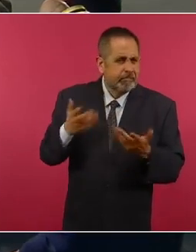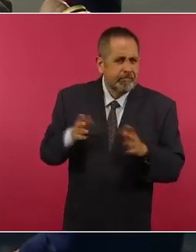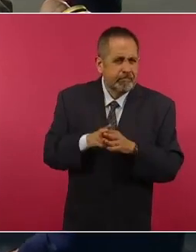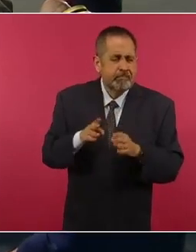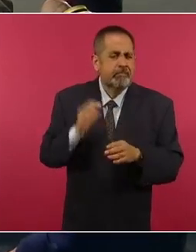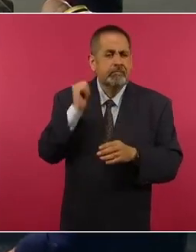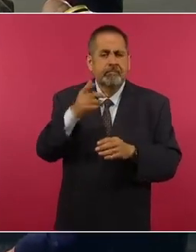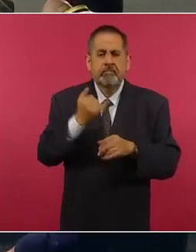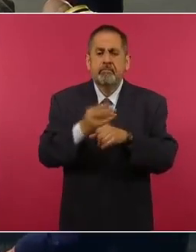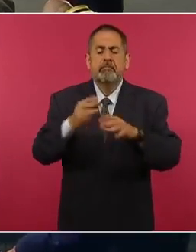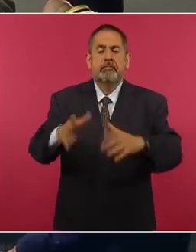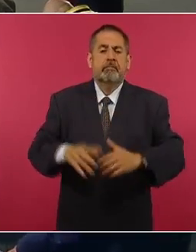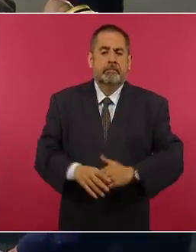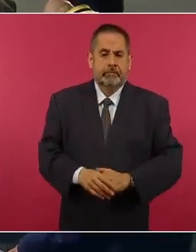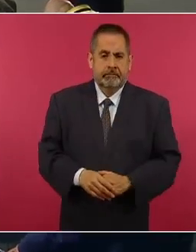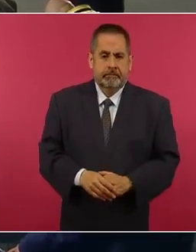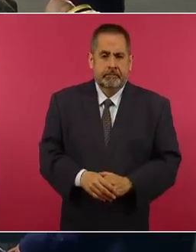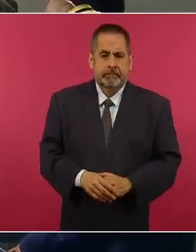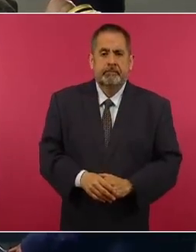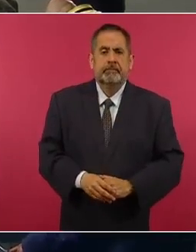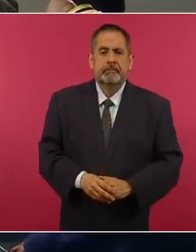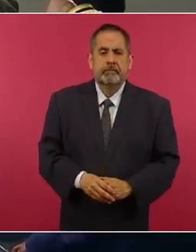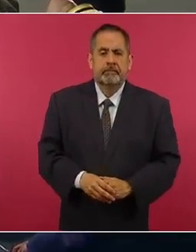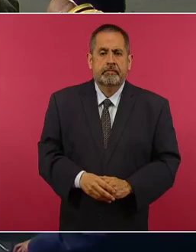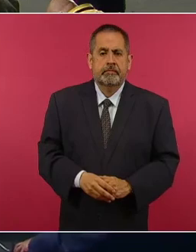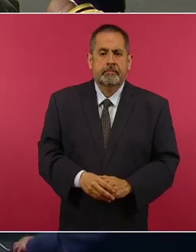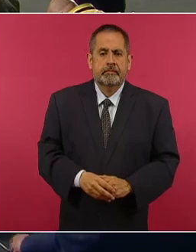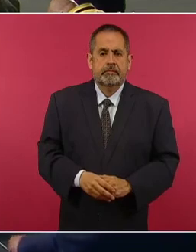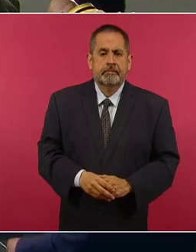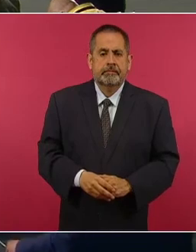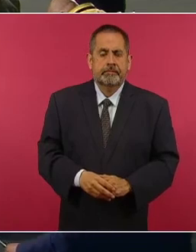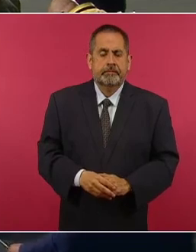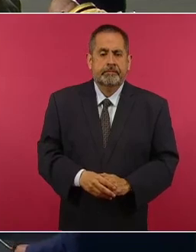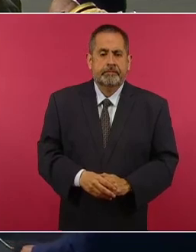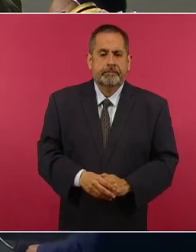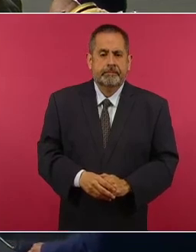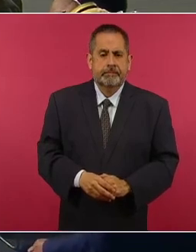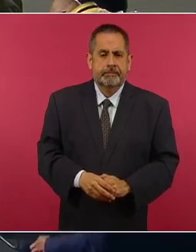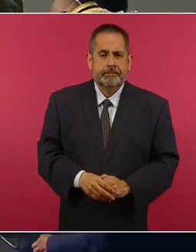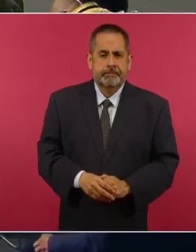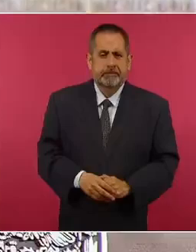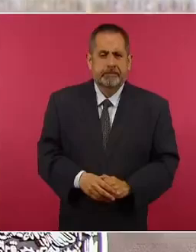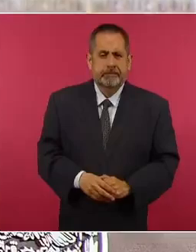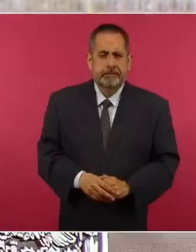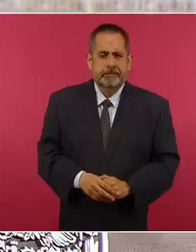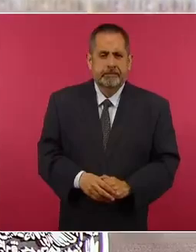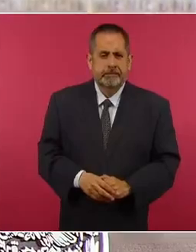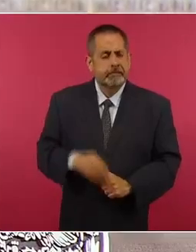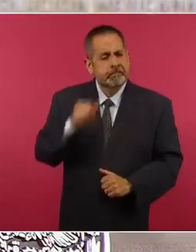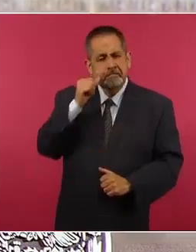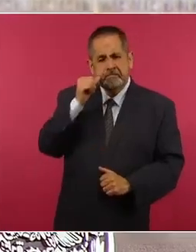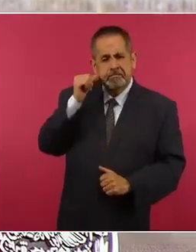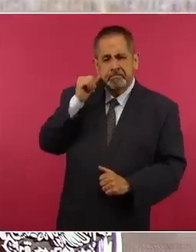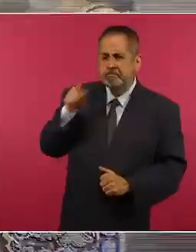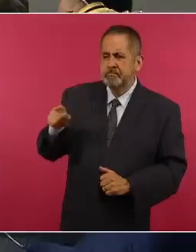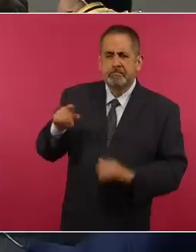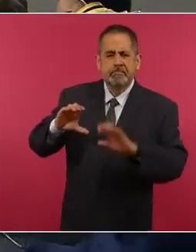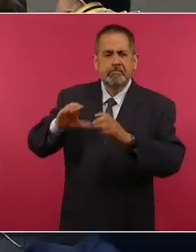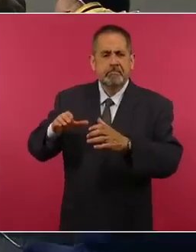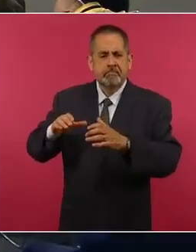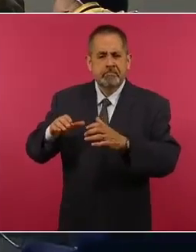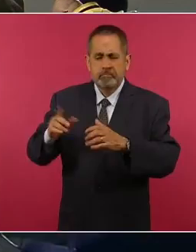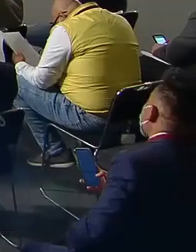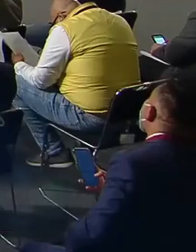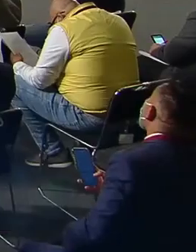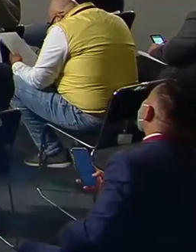usted al respecto. Gracias. Pues ayer se autorizó en comisiones. Sí, sí, en la Cámara. Explícanos.